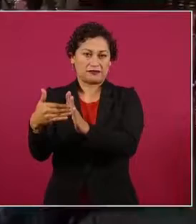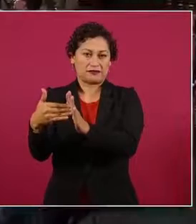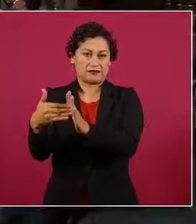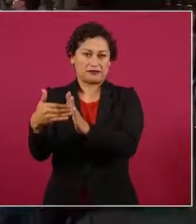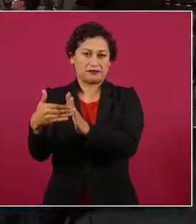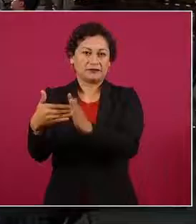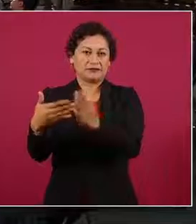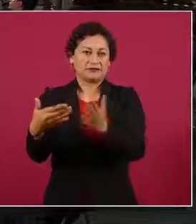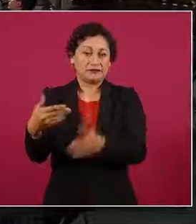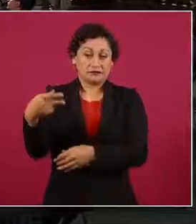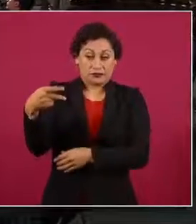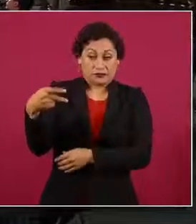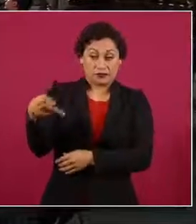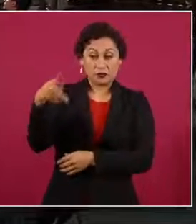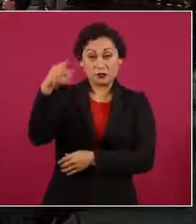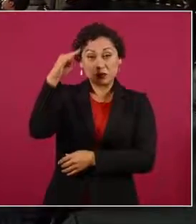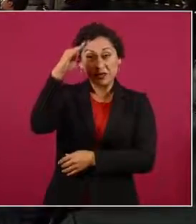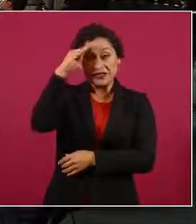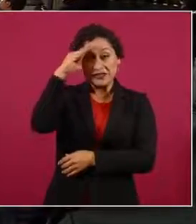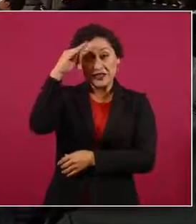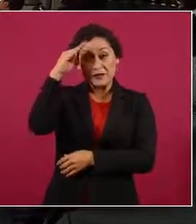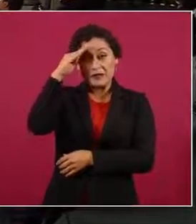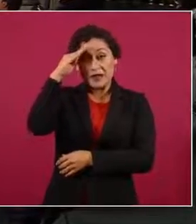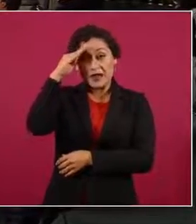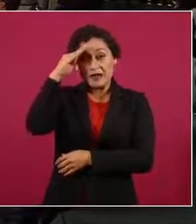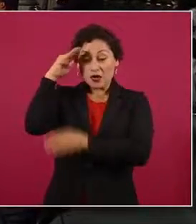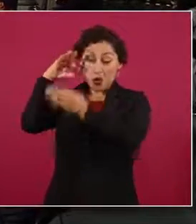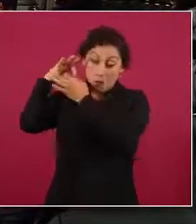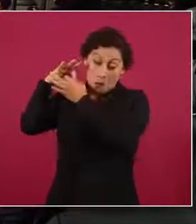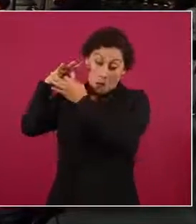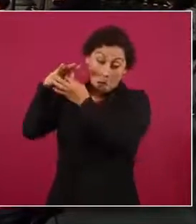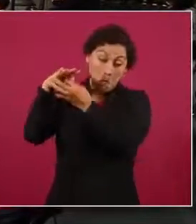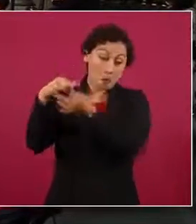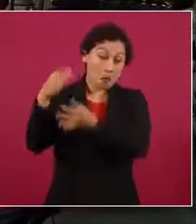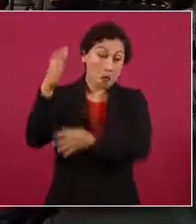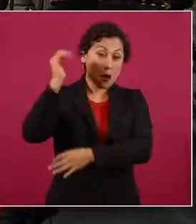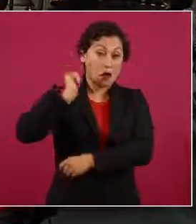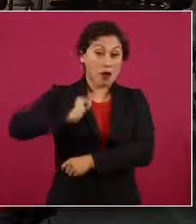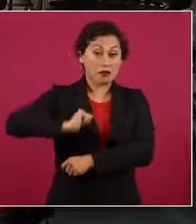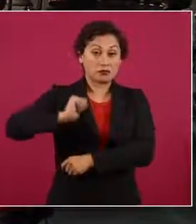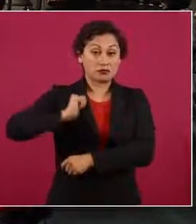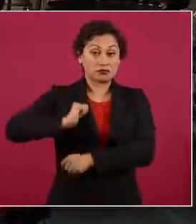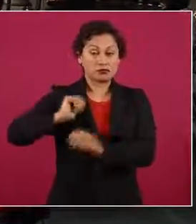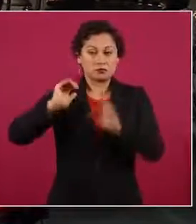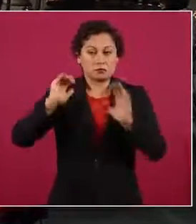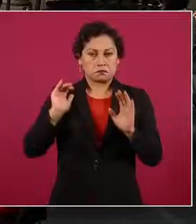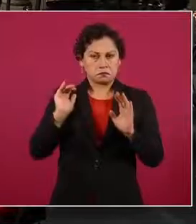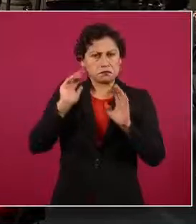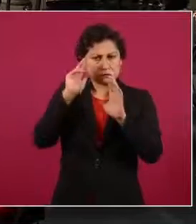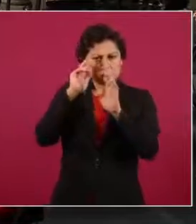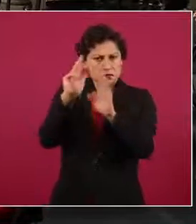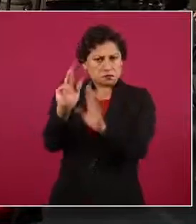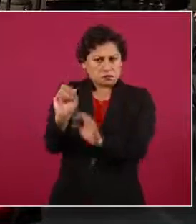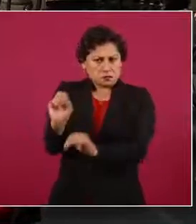es un pensamiento conservador, además legítimo,